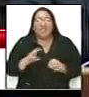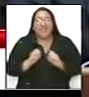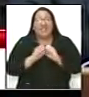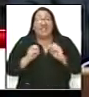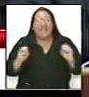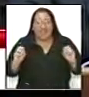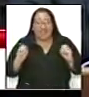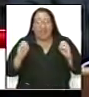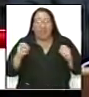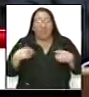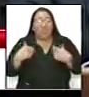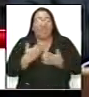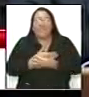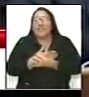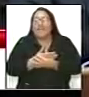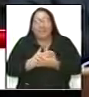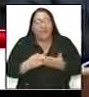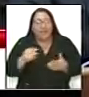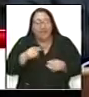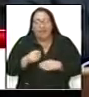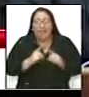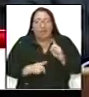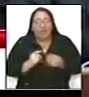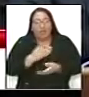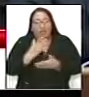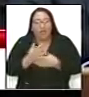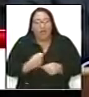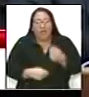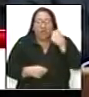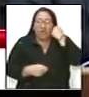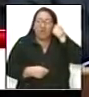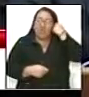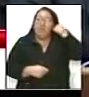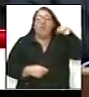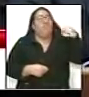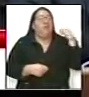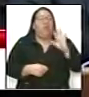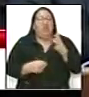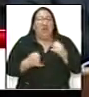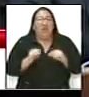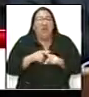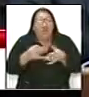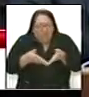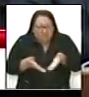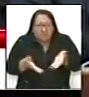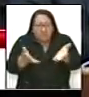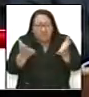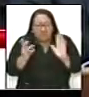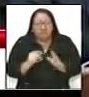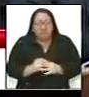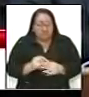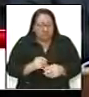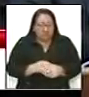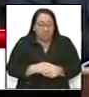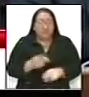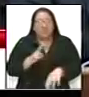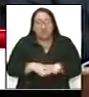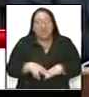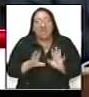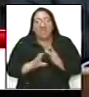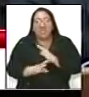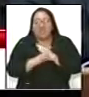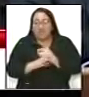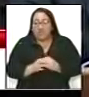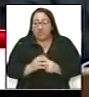absolutamente nada porque no tuve nada que hacer en ningún tipo de negociación para su información. Pero siga usted machacando, que esa es su forma de